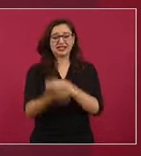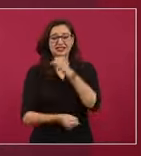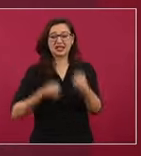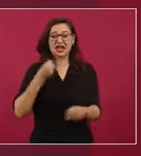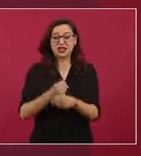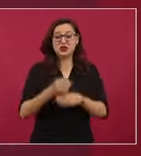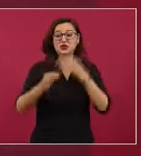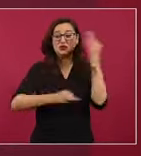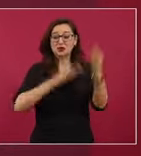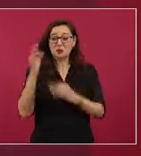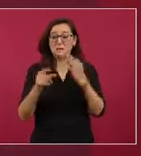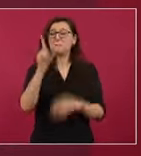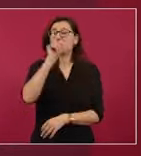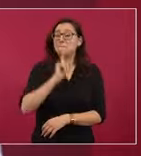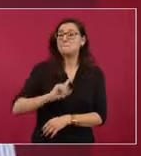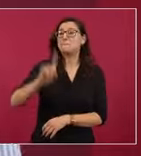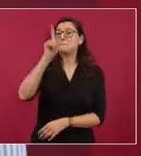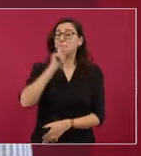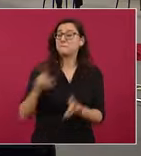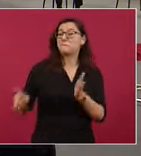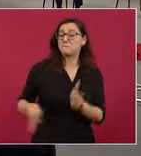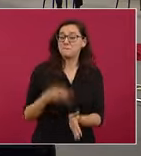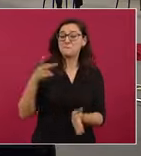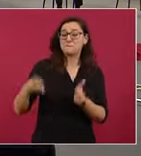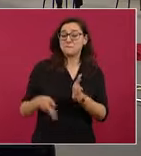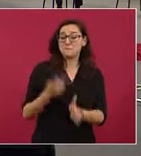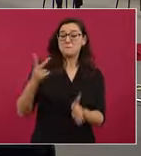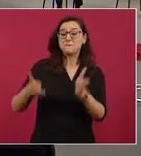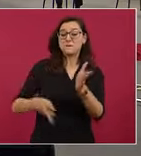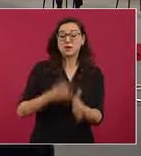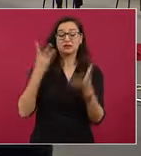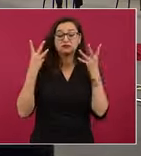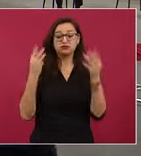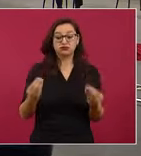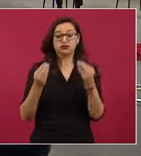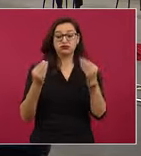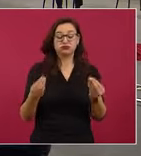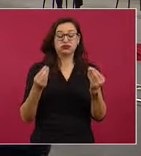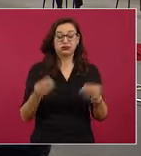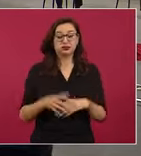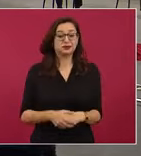les recordaremos algunas. Pero antes queremos mostrarles un video.